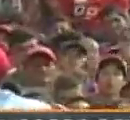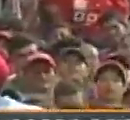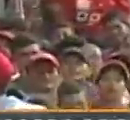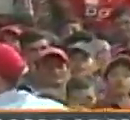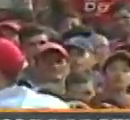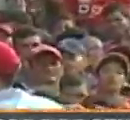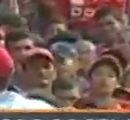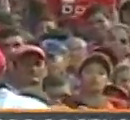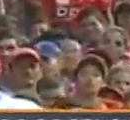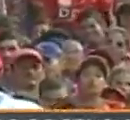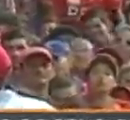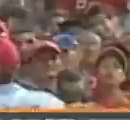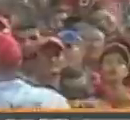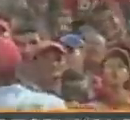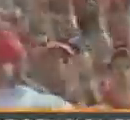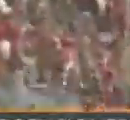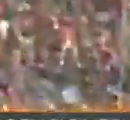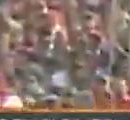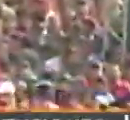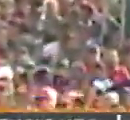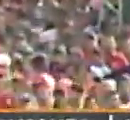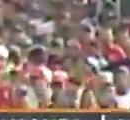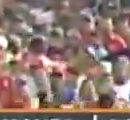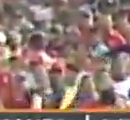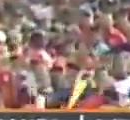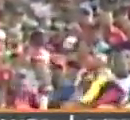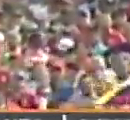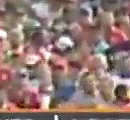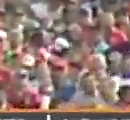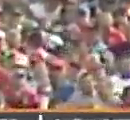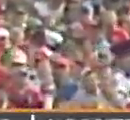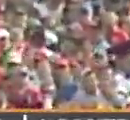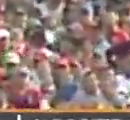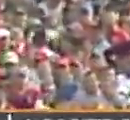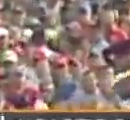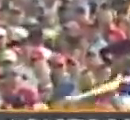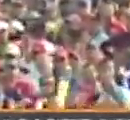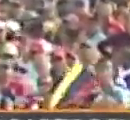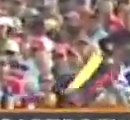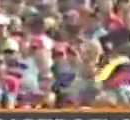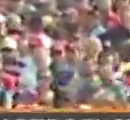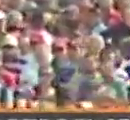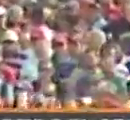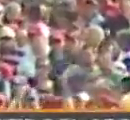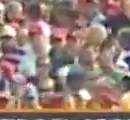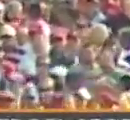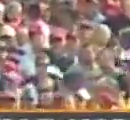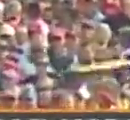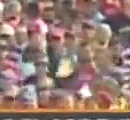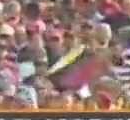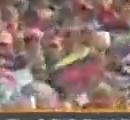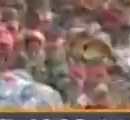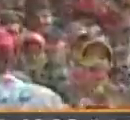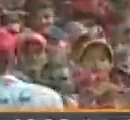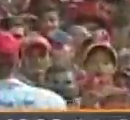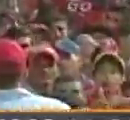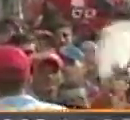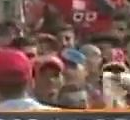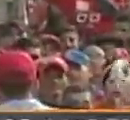favor. Vamos a mostrarle a Venezuela entera cómo 2 kilómetros de la